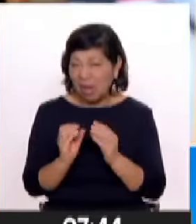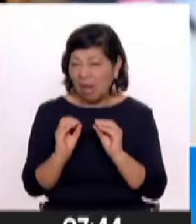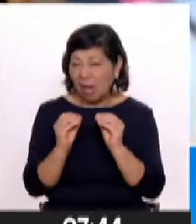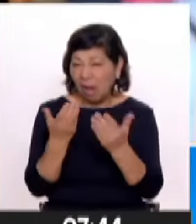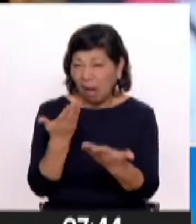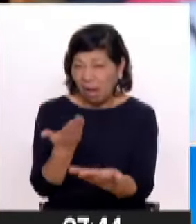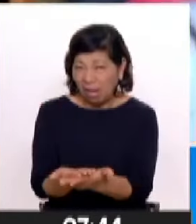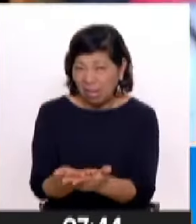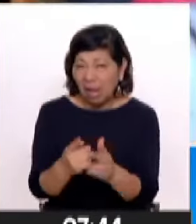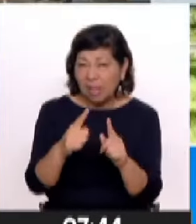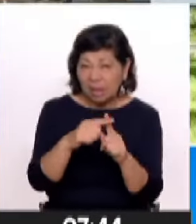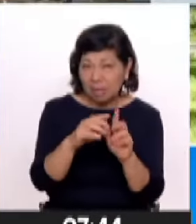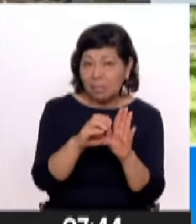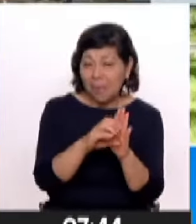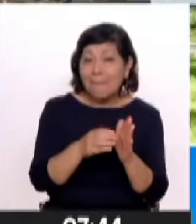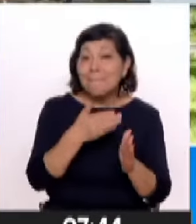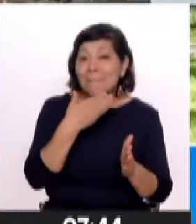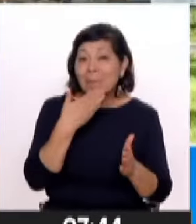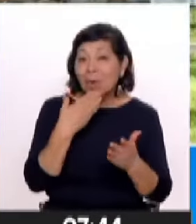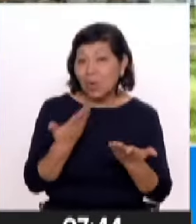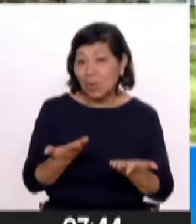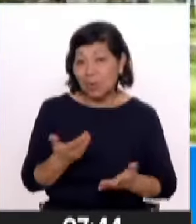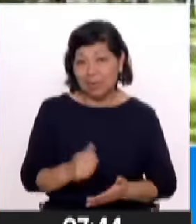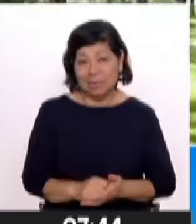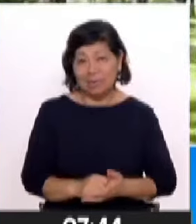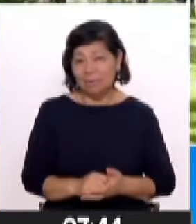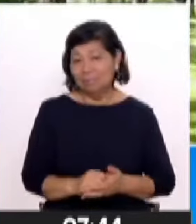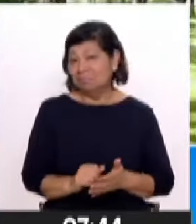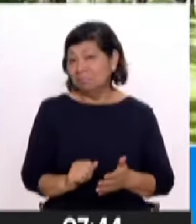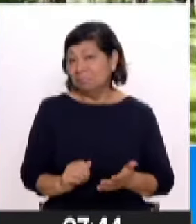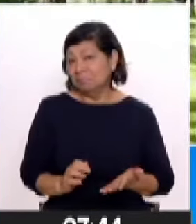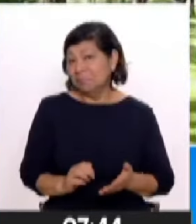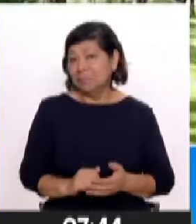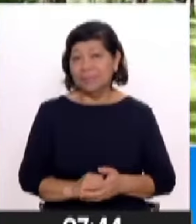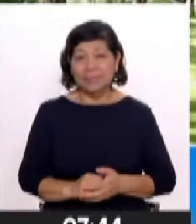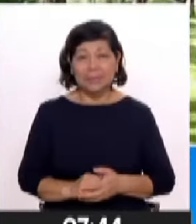Constitucional, estas también gozan de la calidad de cosa juzgada.